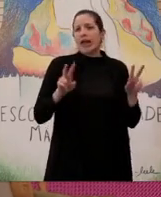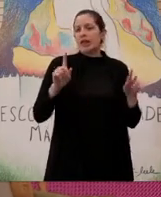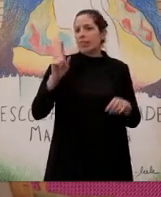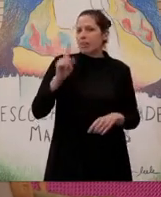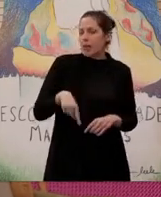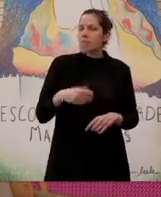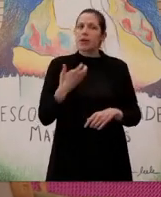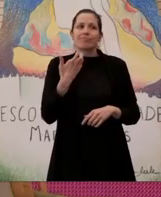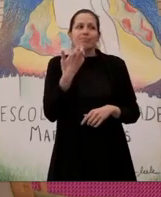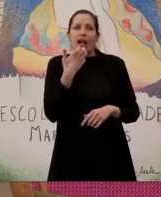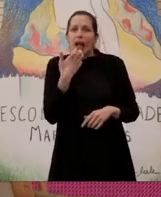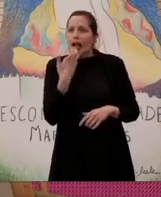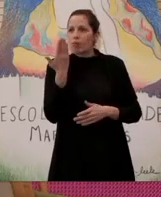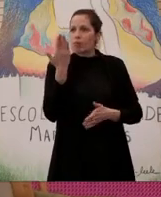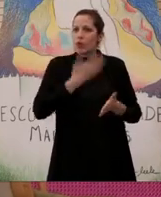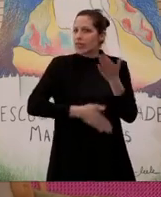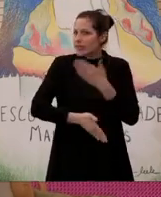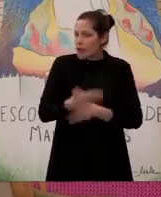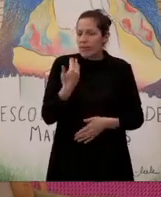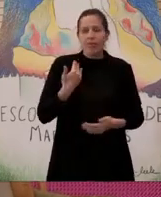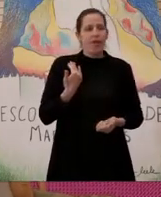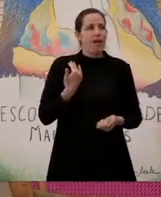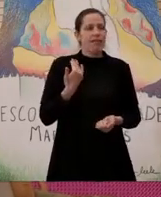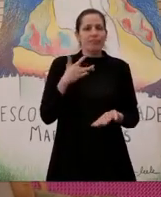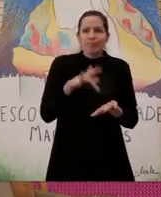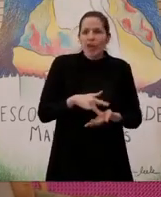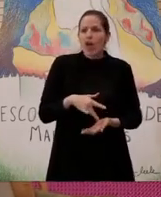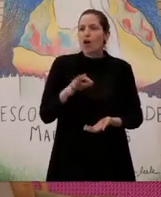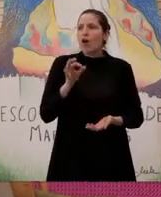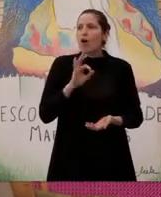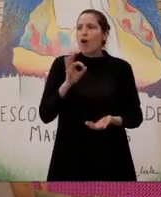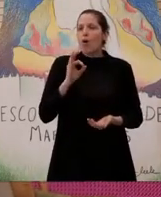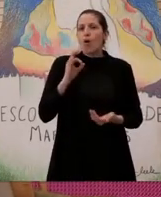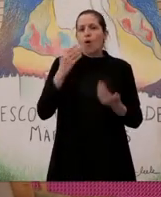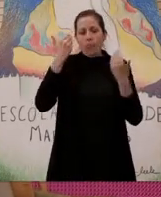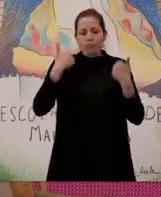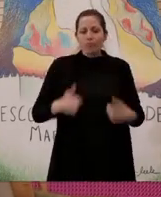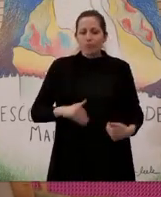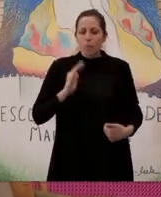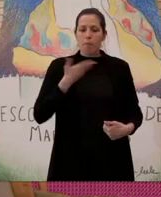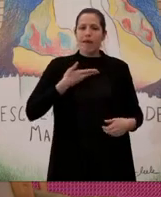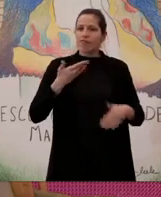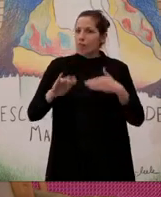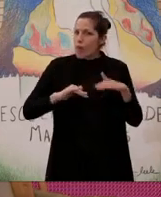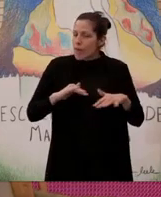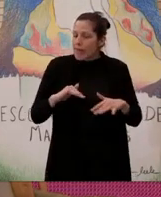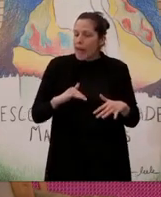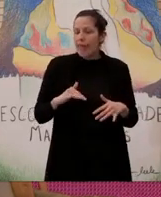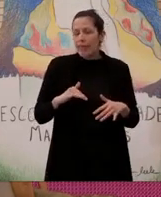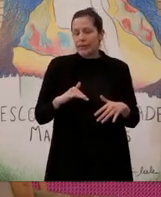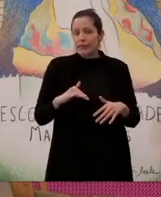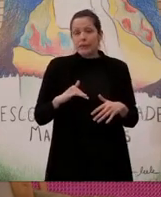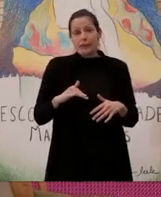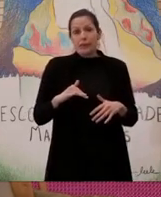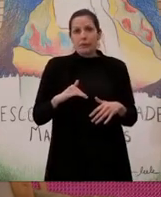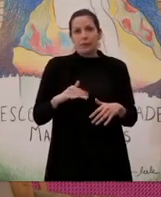o tener una digamos una discapacidad o una disfuncionalidad de movilidad Entonces eso es un tema